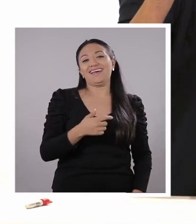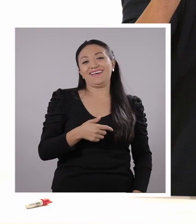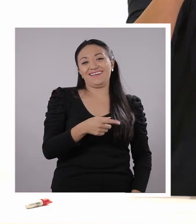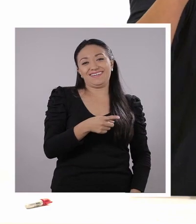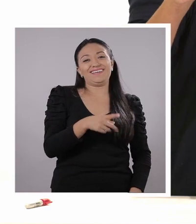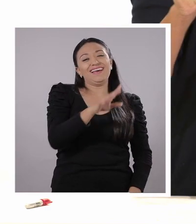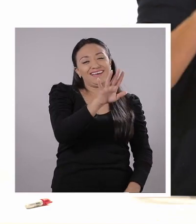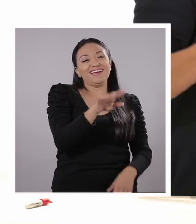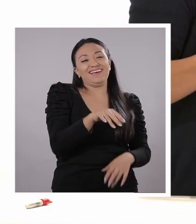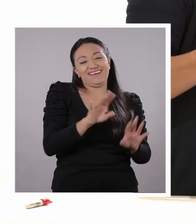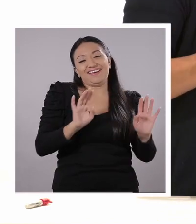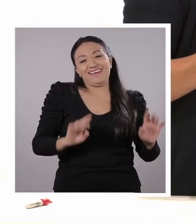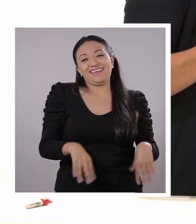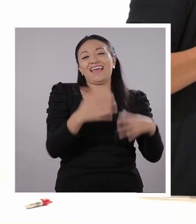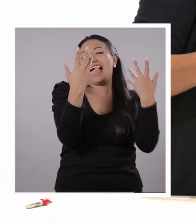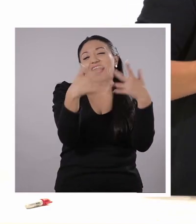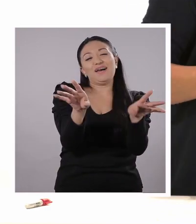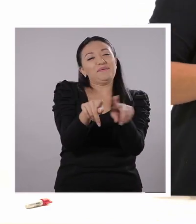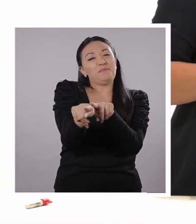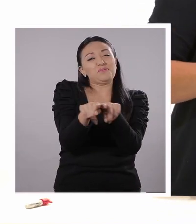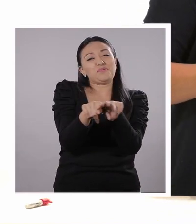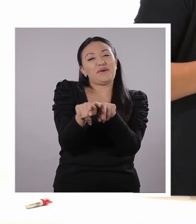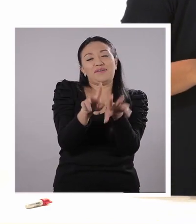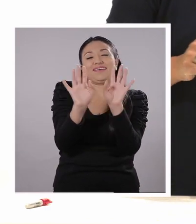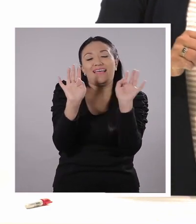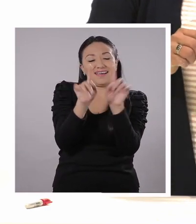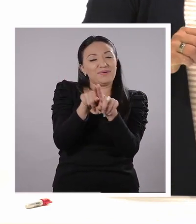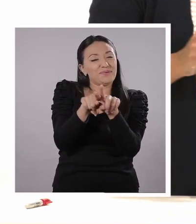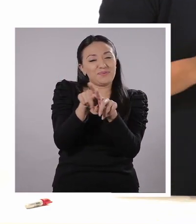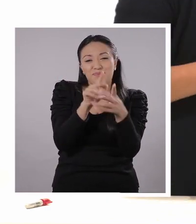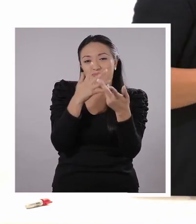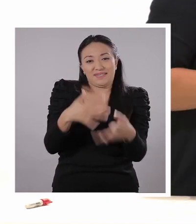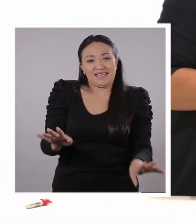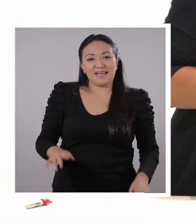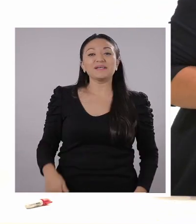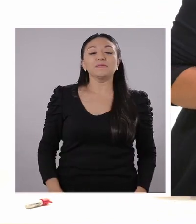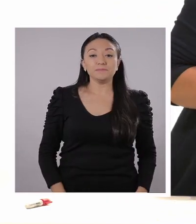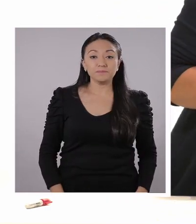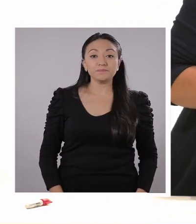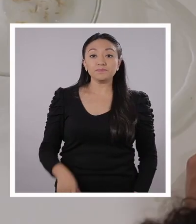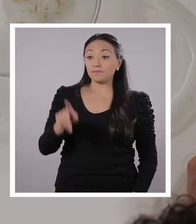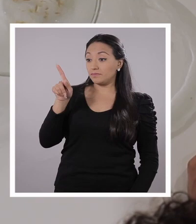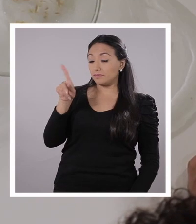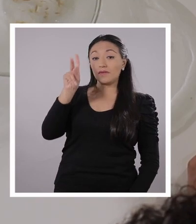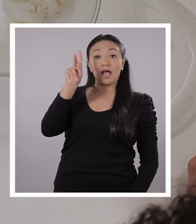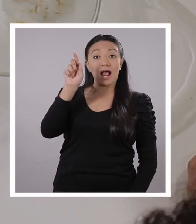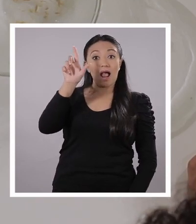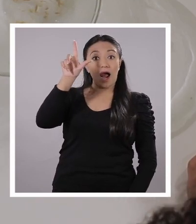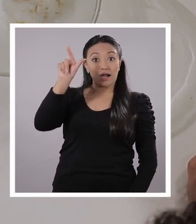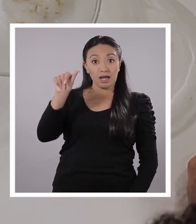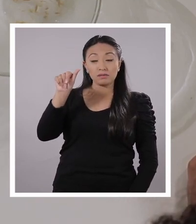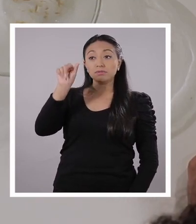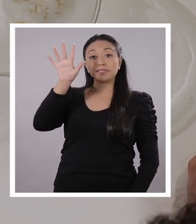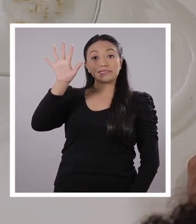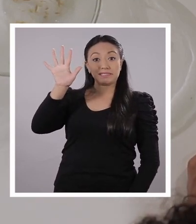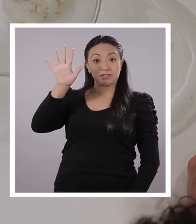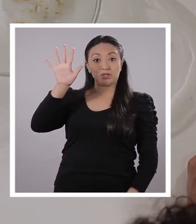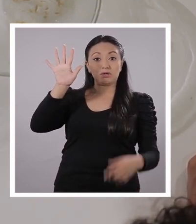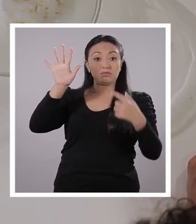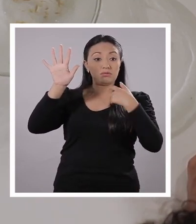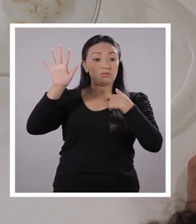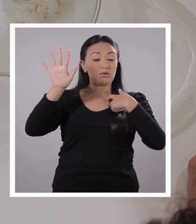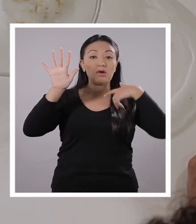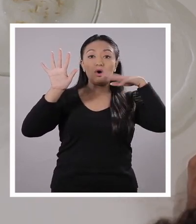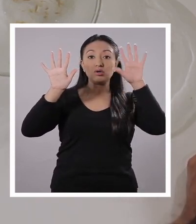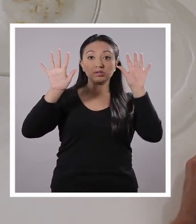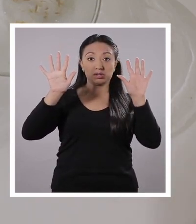favor. Ah, ok. Pero ya acabamos el concurso. Ok. Dice, la profe Carla tiene 5